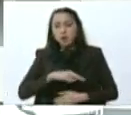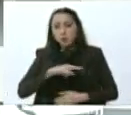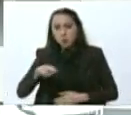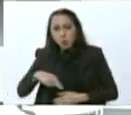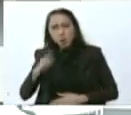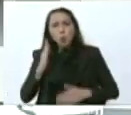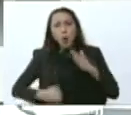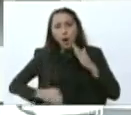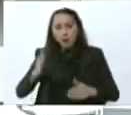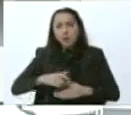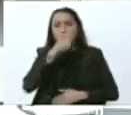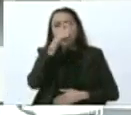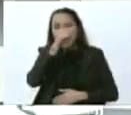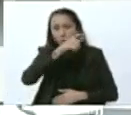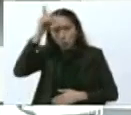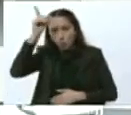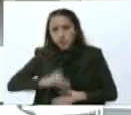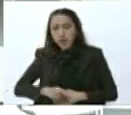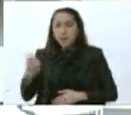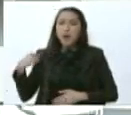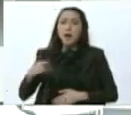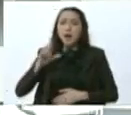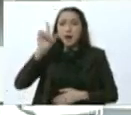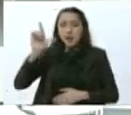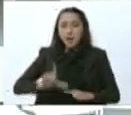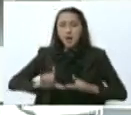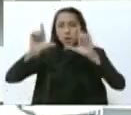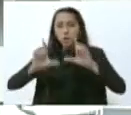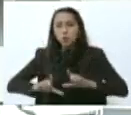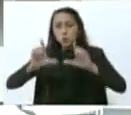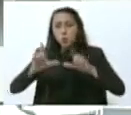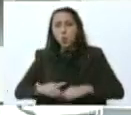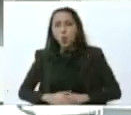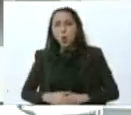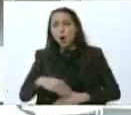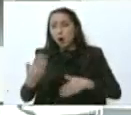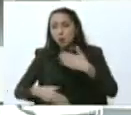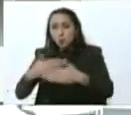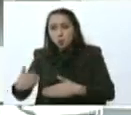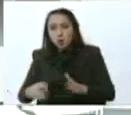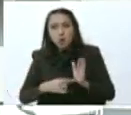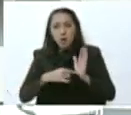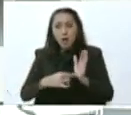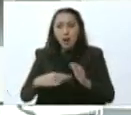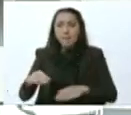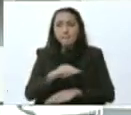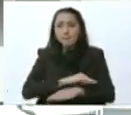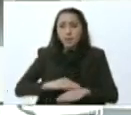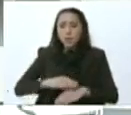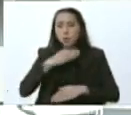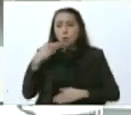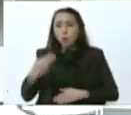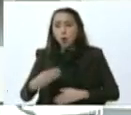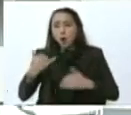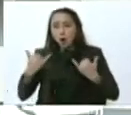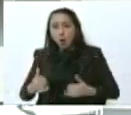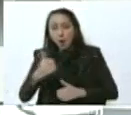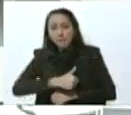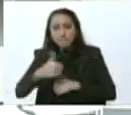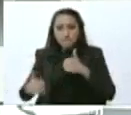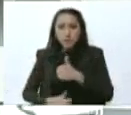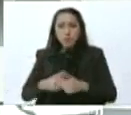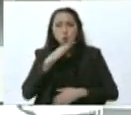atletas paralímpicos están en Tokio. En los próximos días sale nuestro ministro de la Juventud y ahora vicepresidente